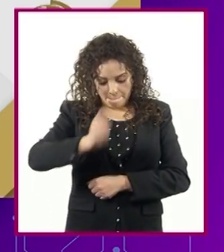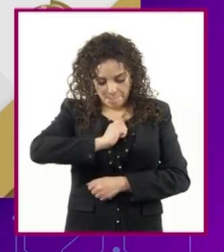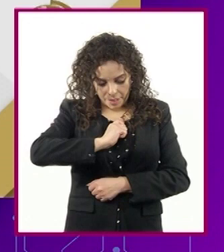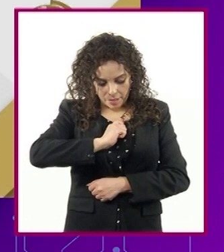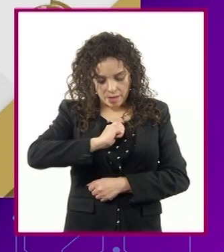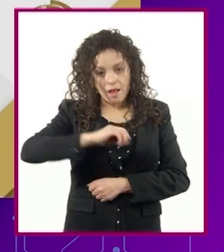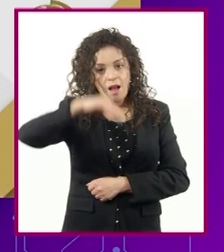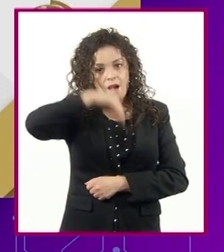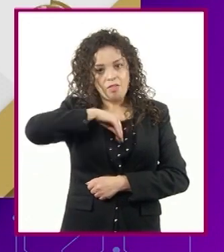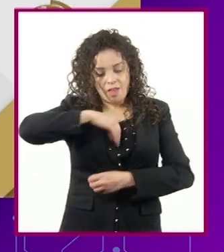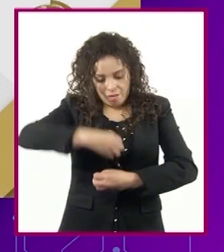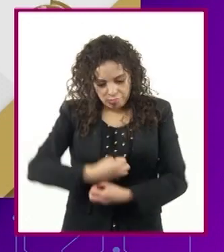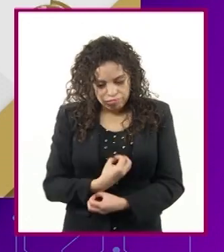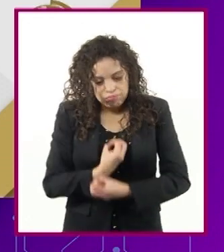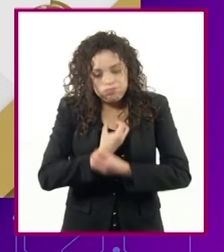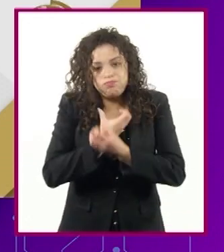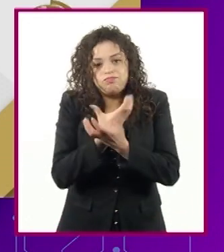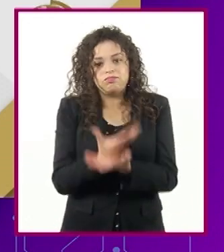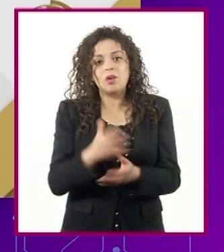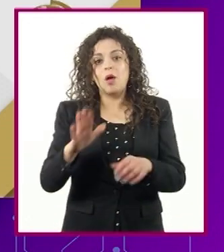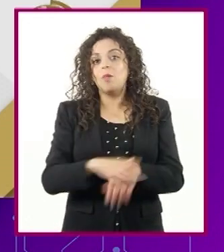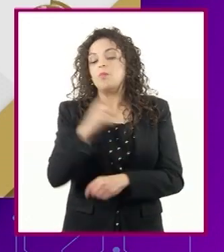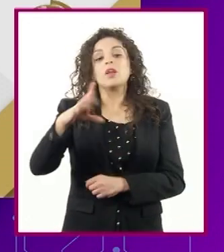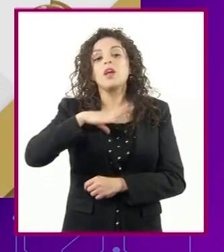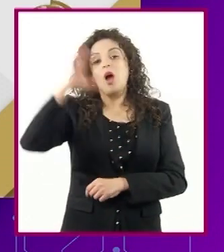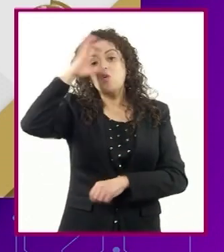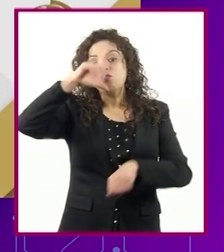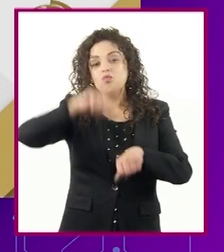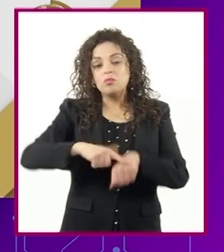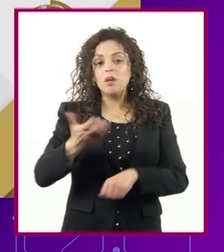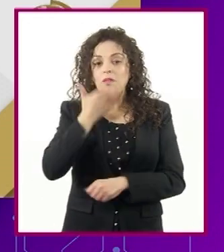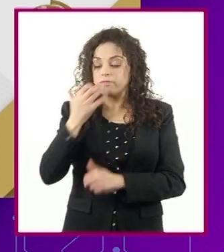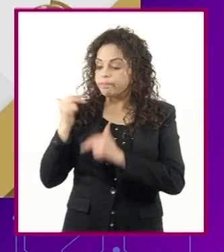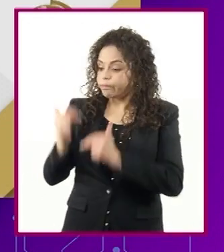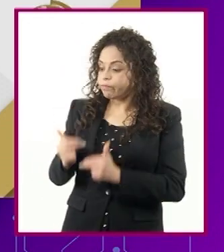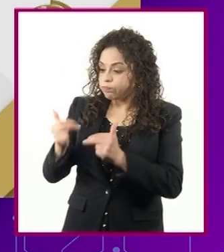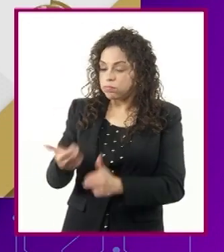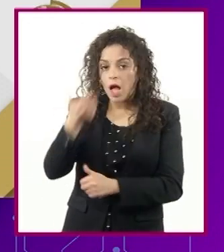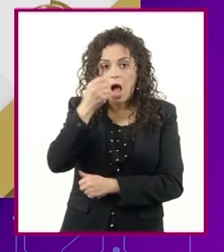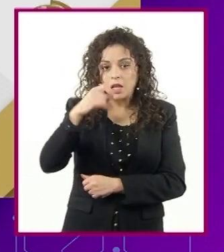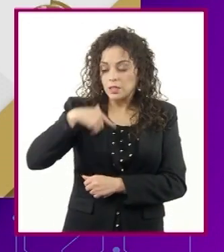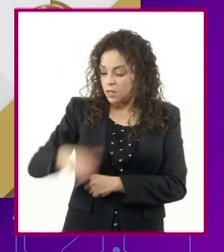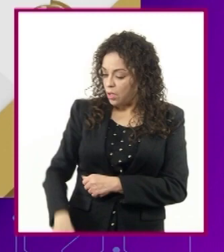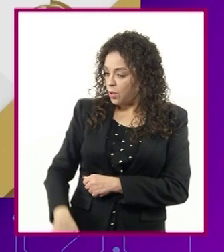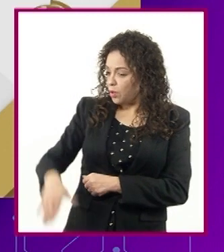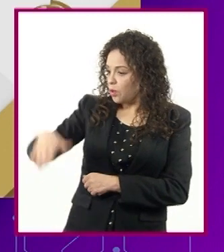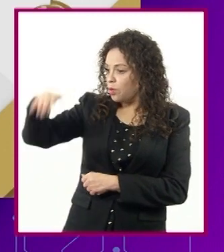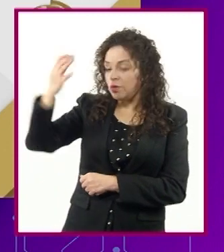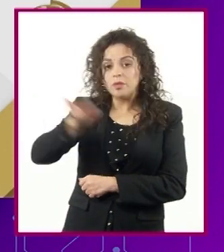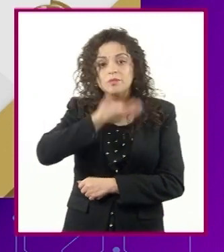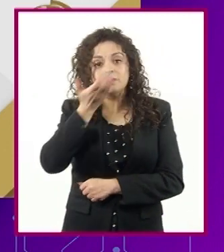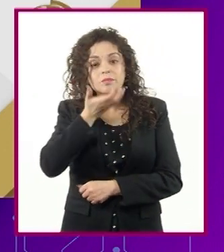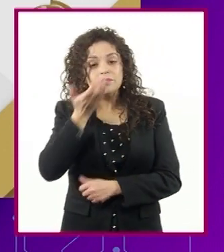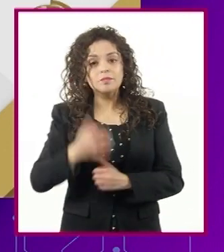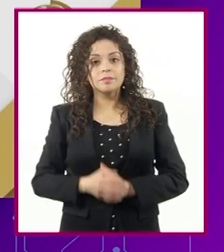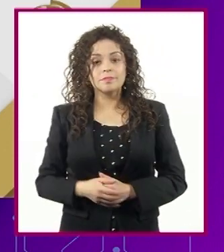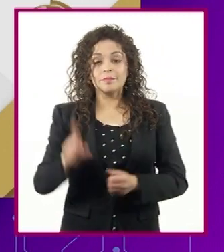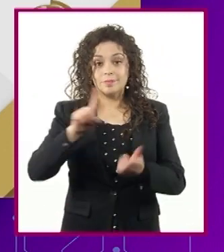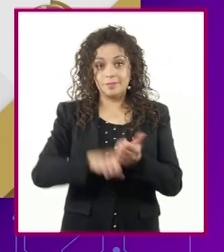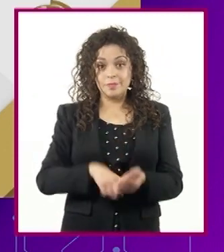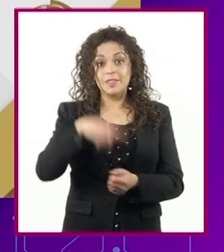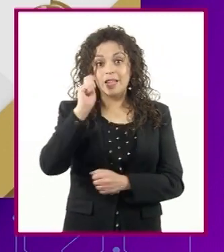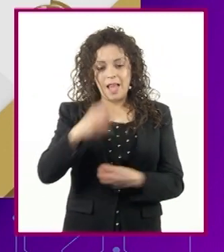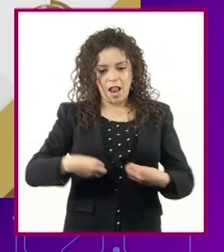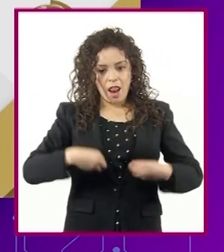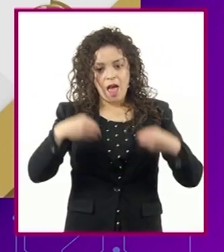de nosotros, debido a la cultura y tradiciones con las que nos hemos criado. Es una celebración de la vida y de las